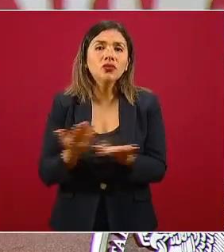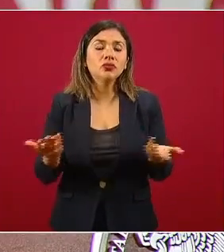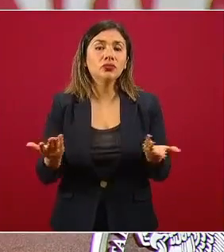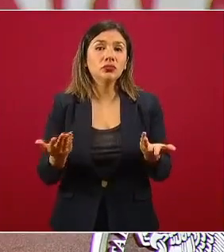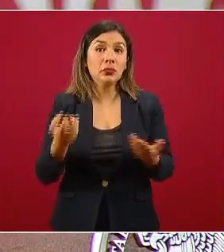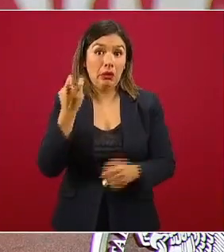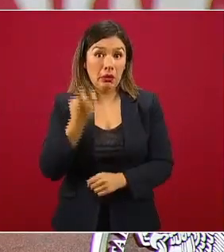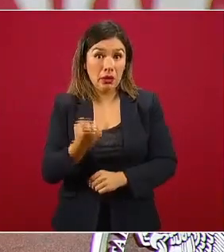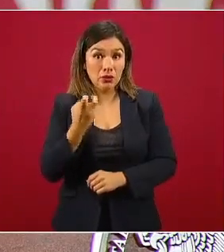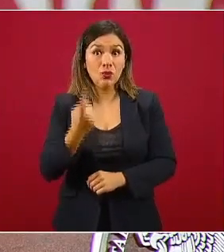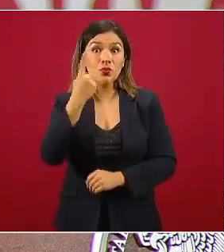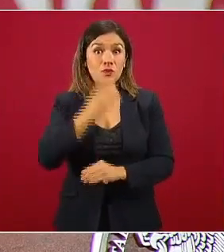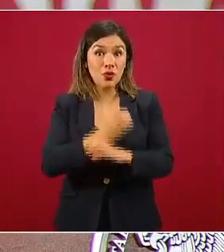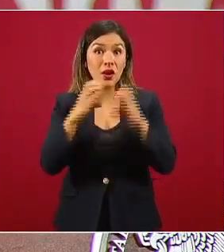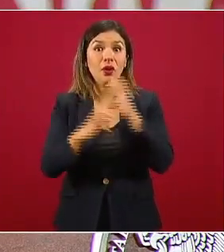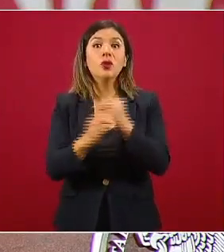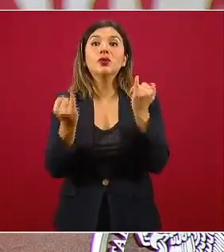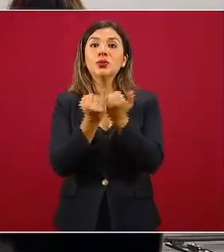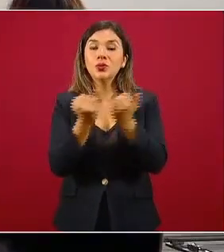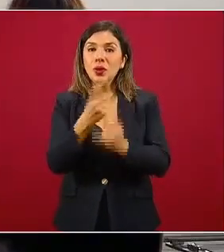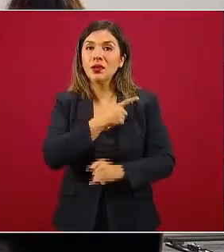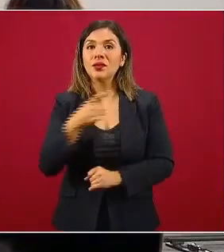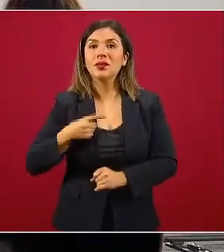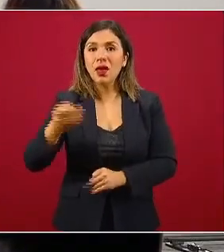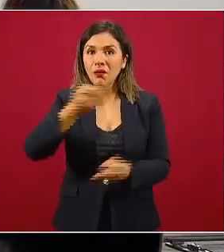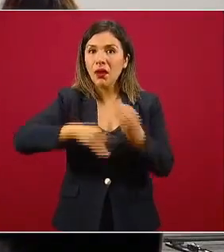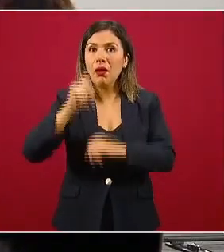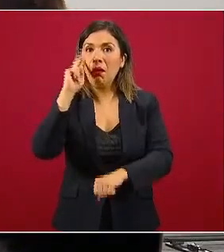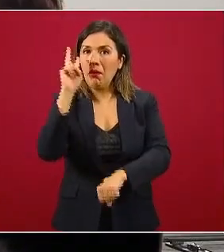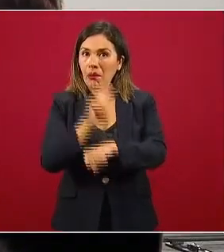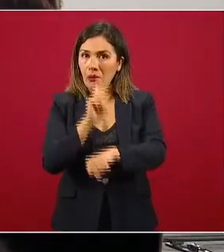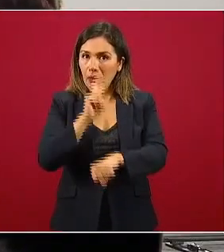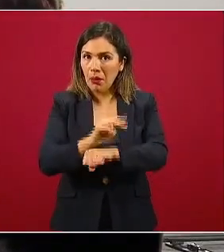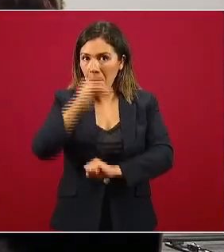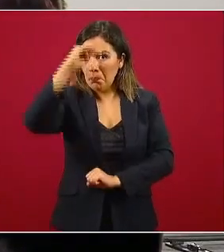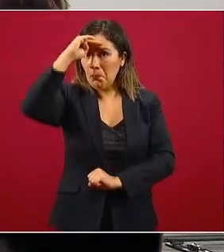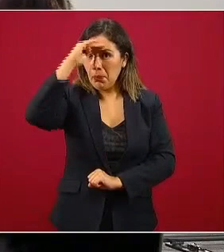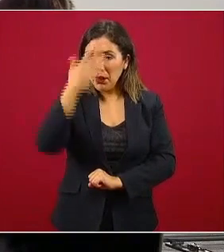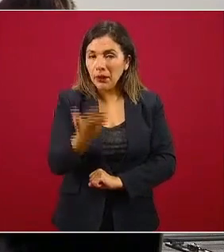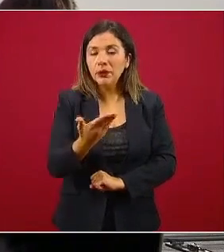Aquí hay una cosa que también debemos de tomar en consideración.